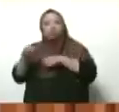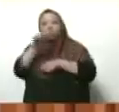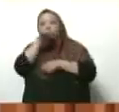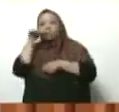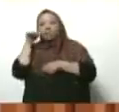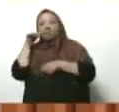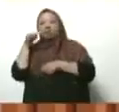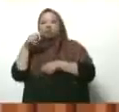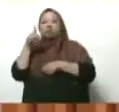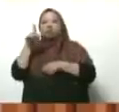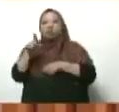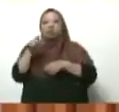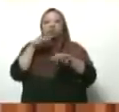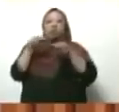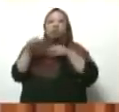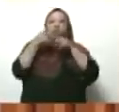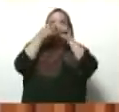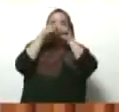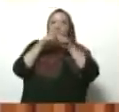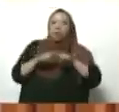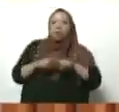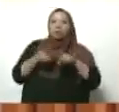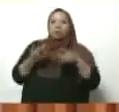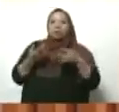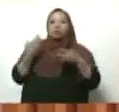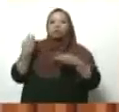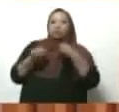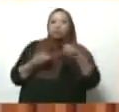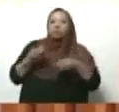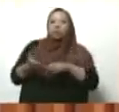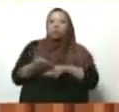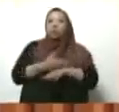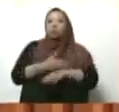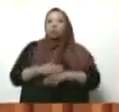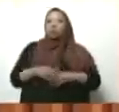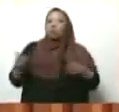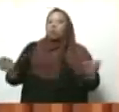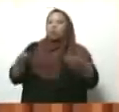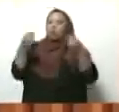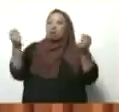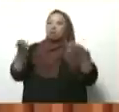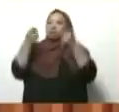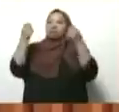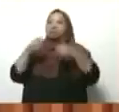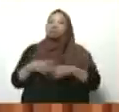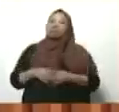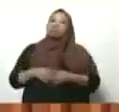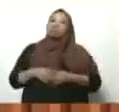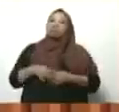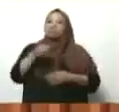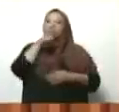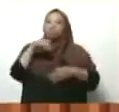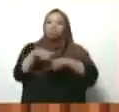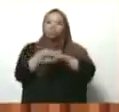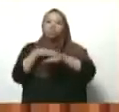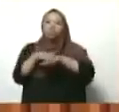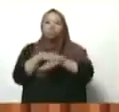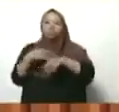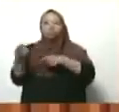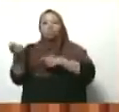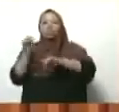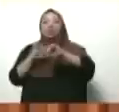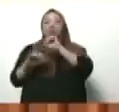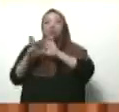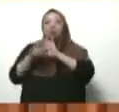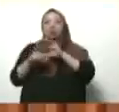oportunidad para dar un balance sobre el las campañas que ha iniciado el ministerio público en cuanto al acoso escolar